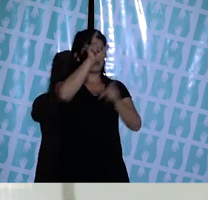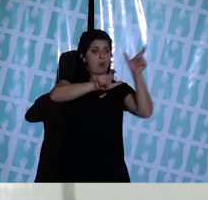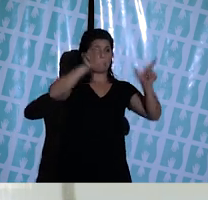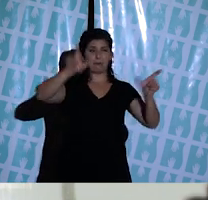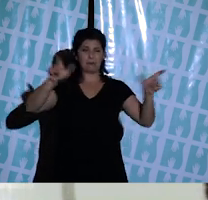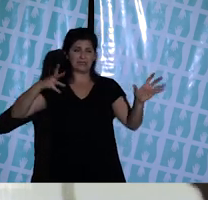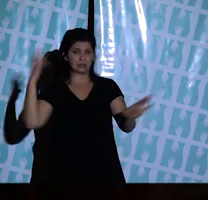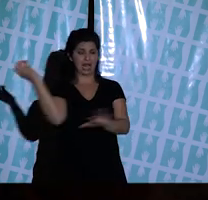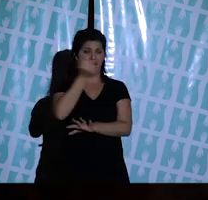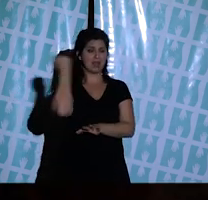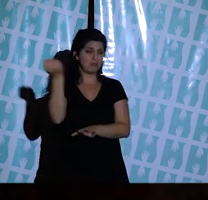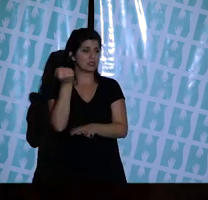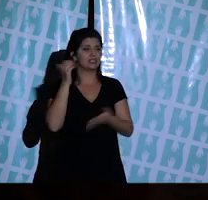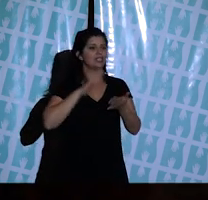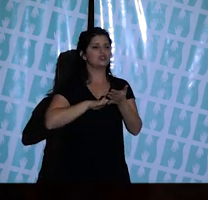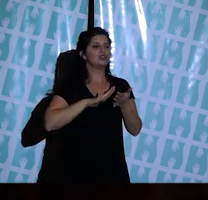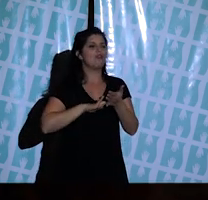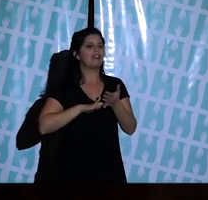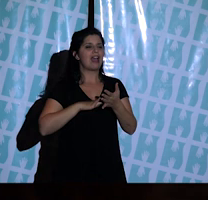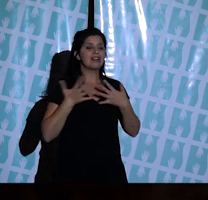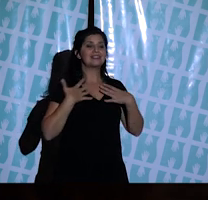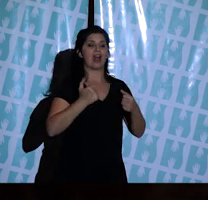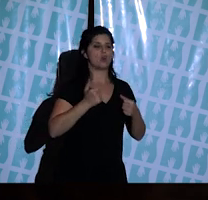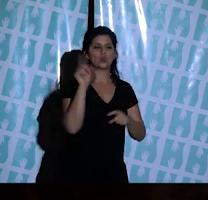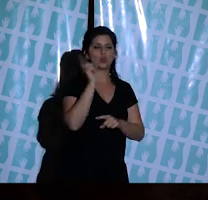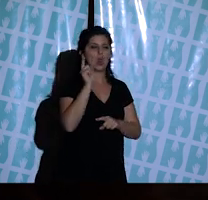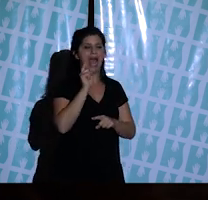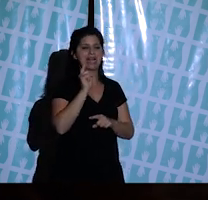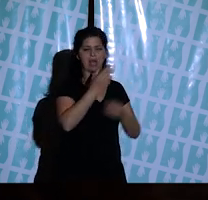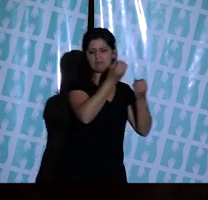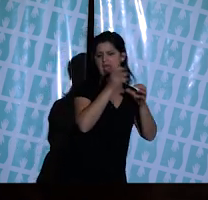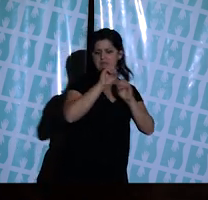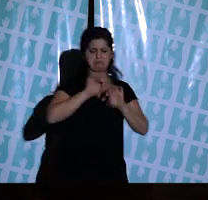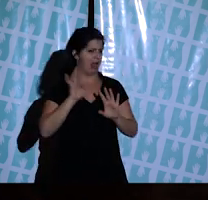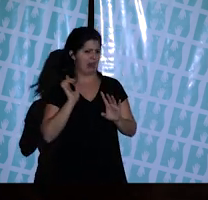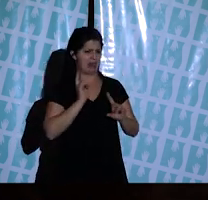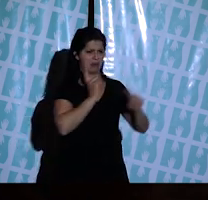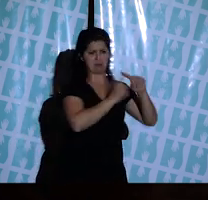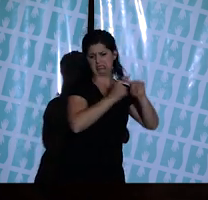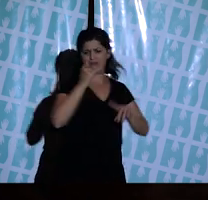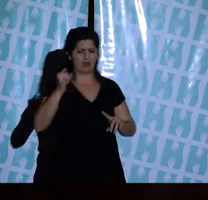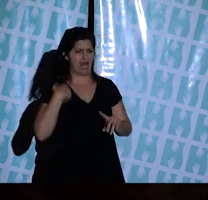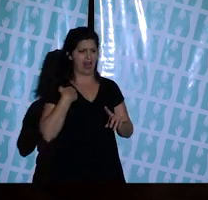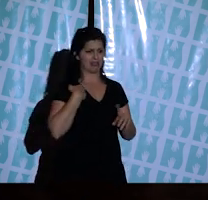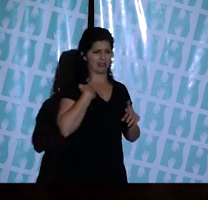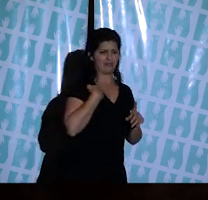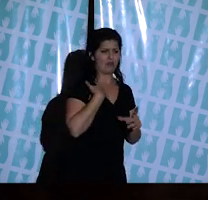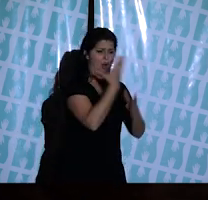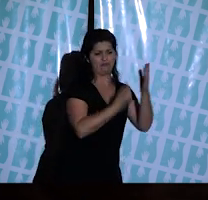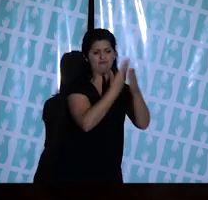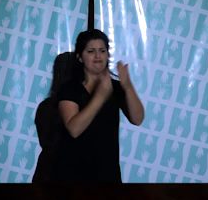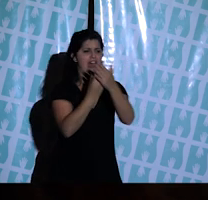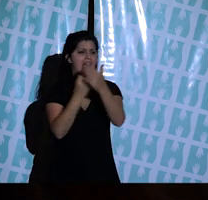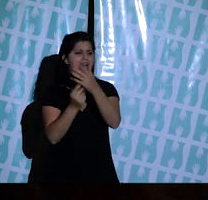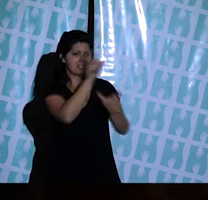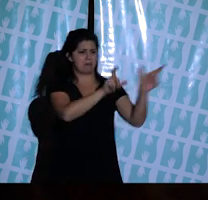salud, no temas morales, o de criminalización, o de, digamos, de efectos en las personas,